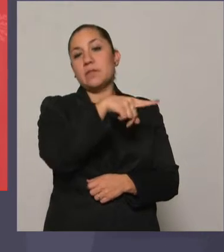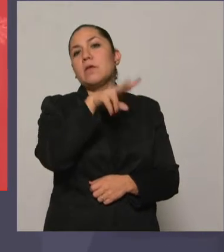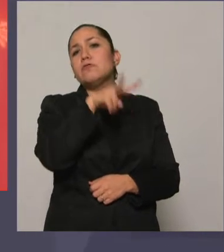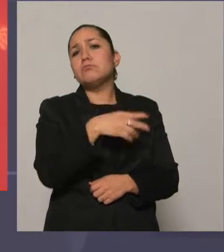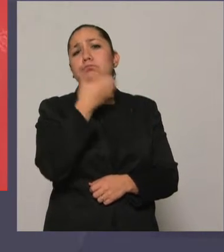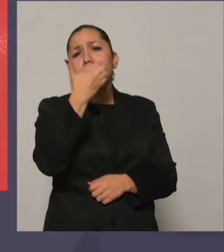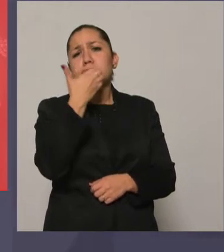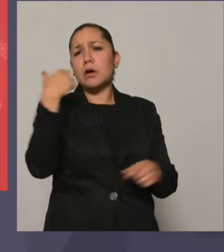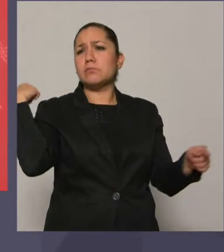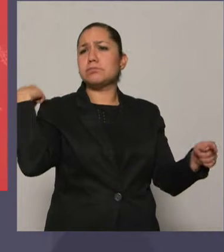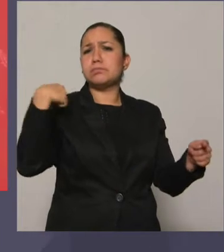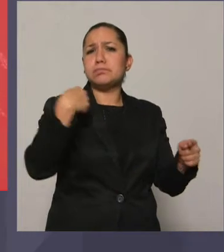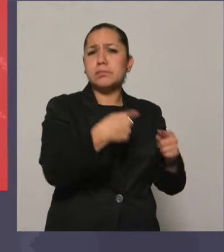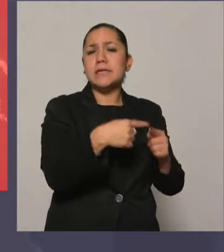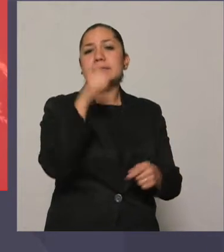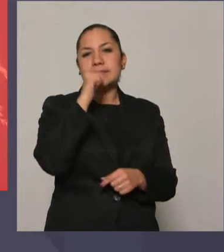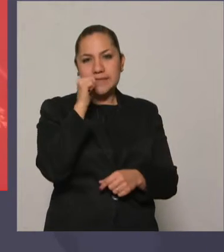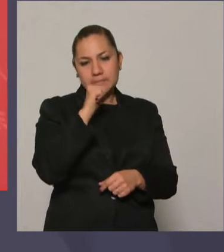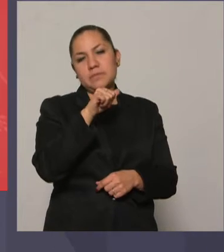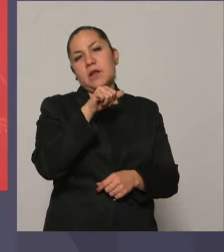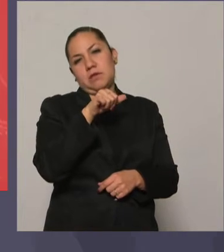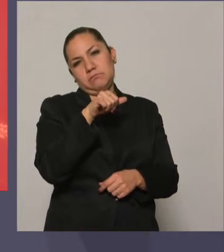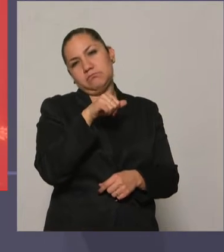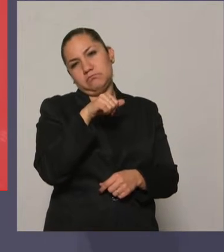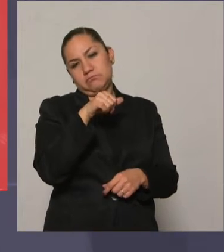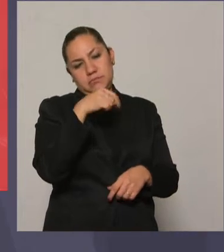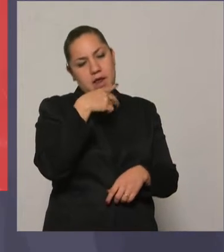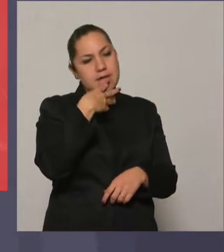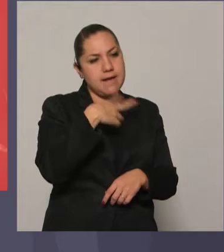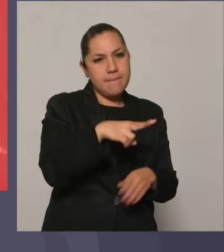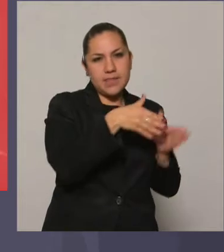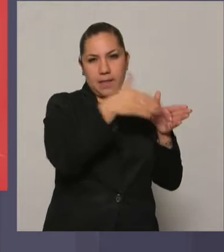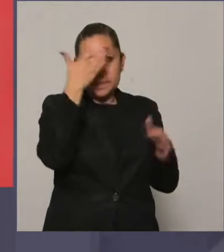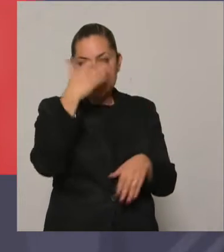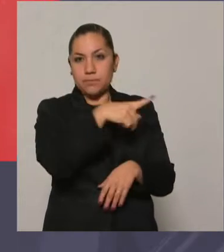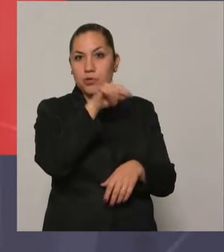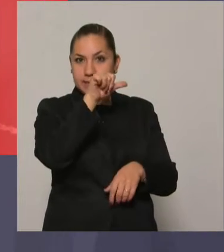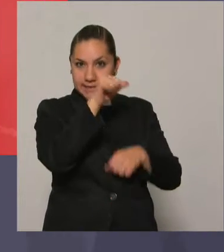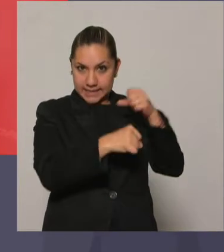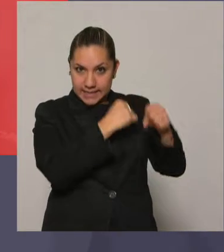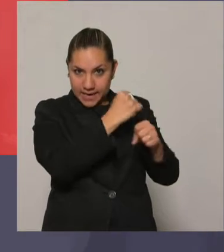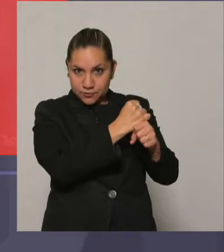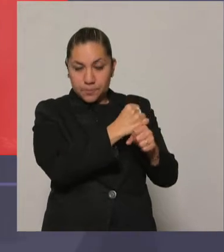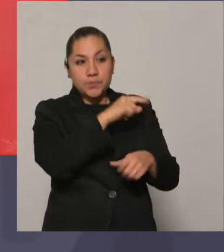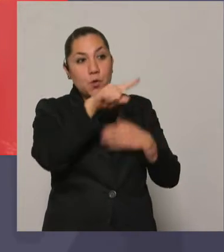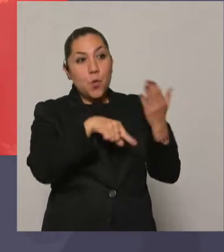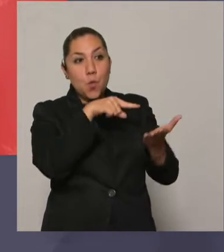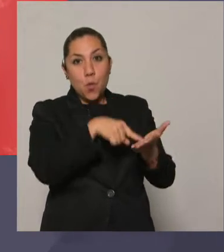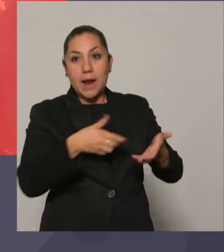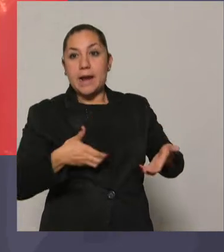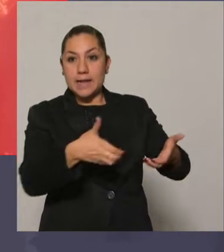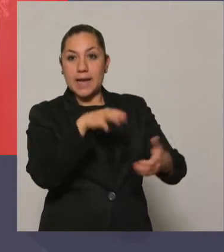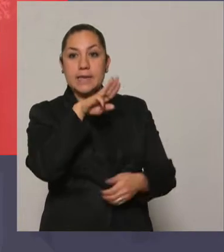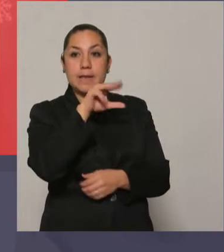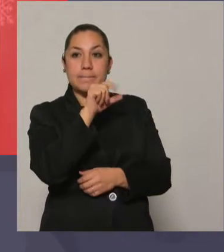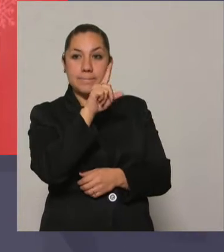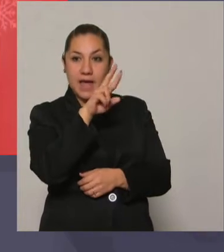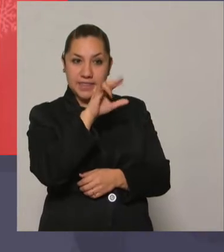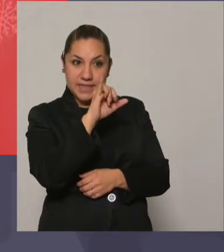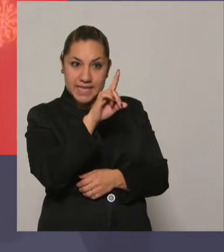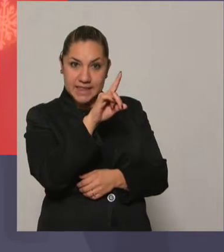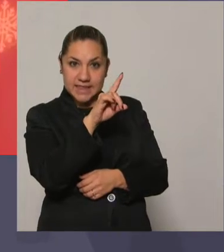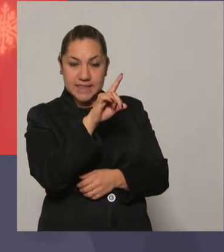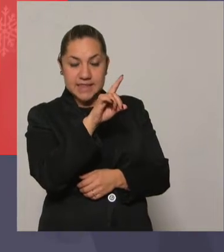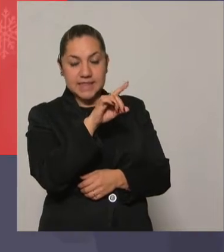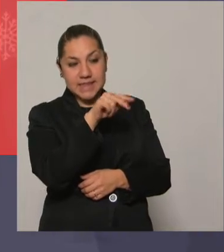este pequeño teatro que está ubicado en Madrid, número 13. 90. Ah, justamente, así, claro. Sí. Madrid 13,